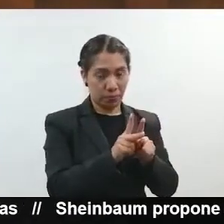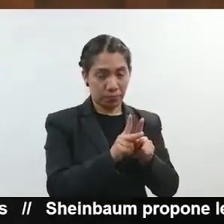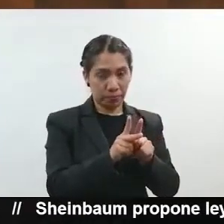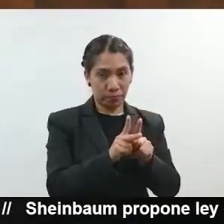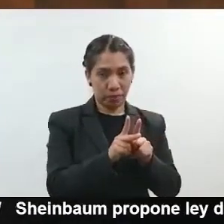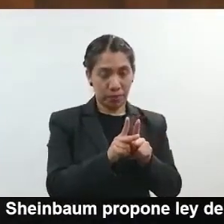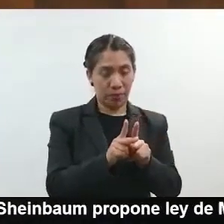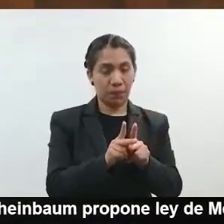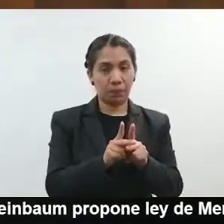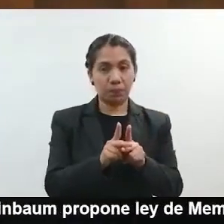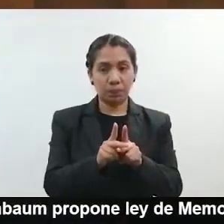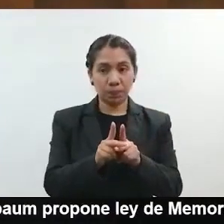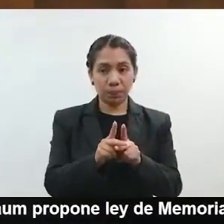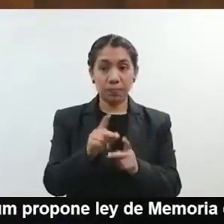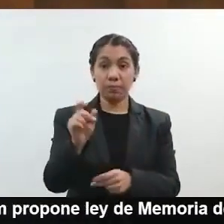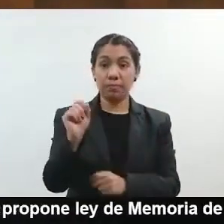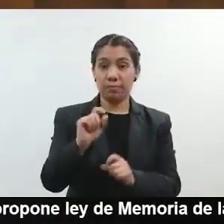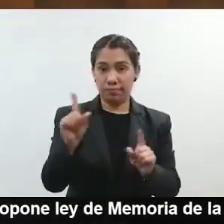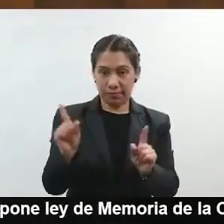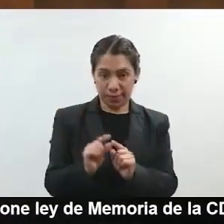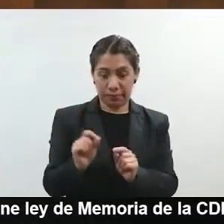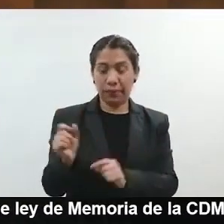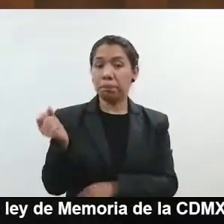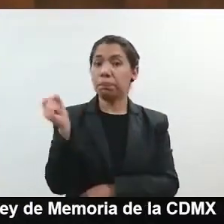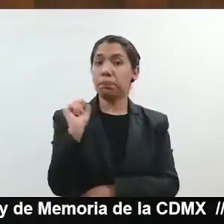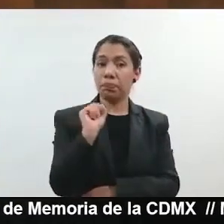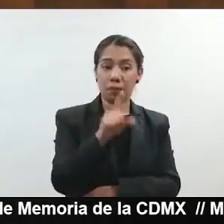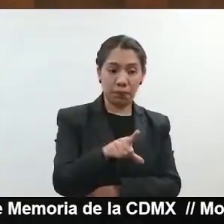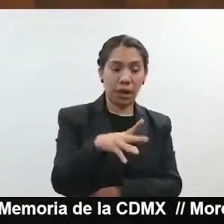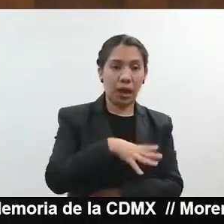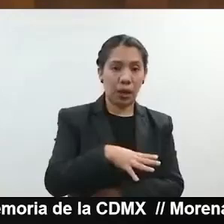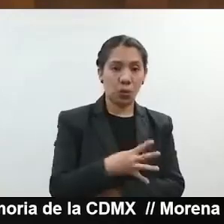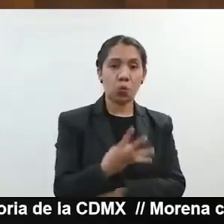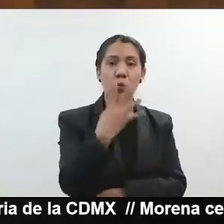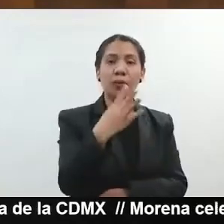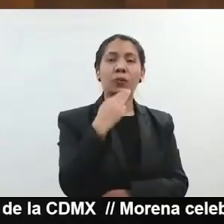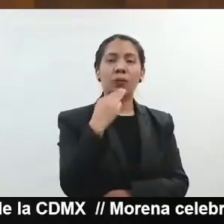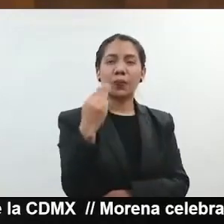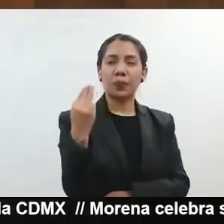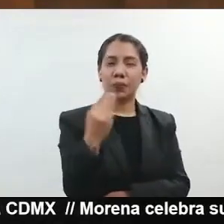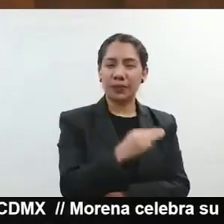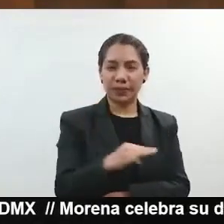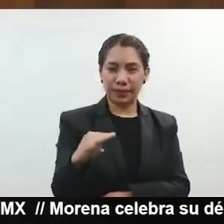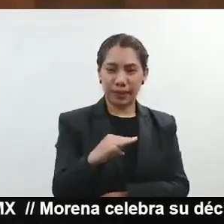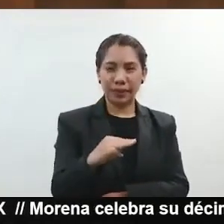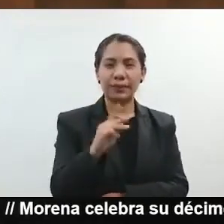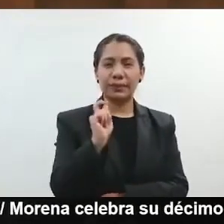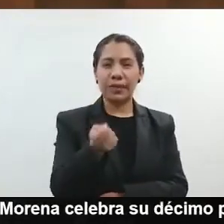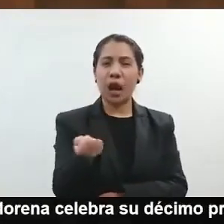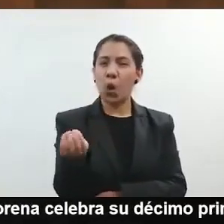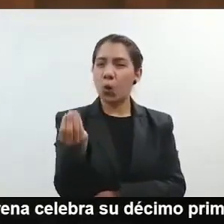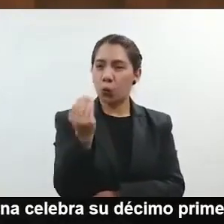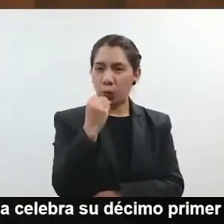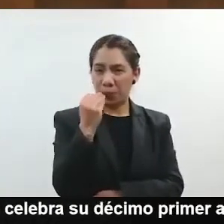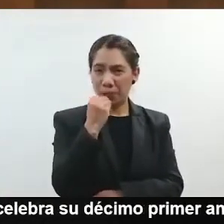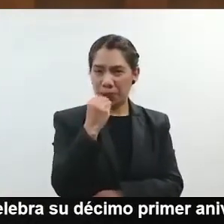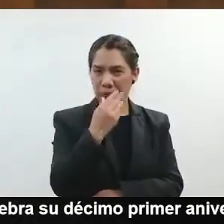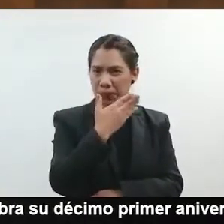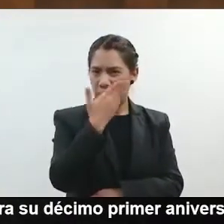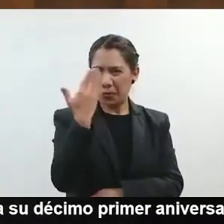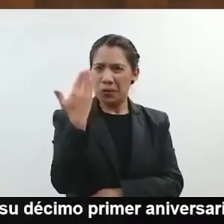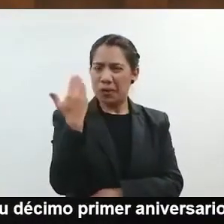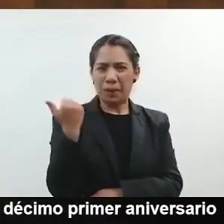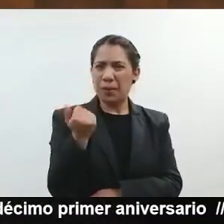También hay al menos 4 mensajes que se refieren literalmente a comidas, no sabemos su